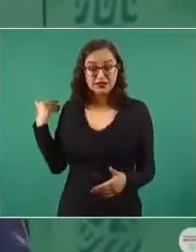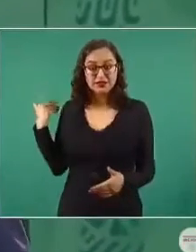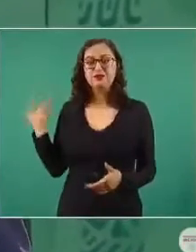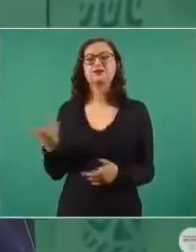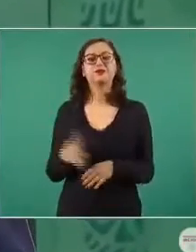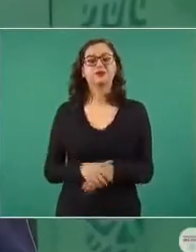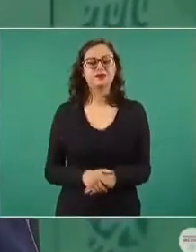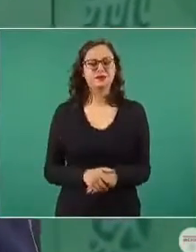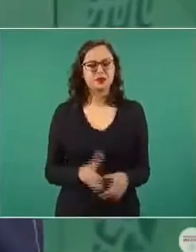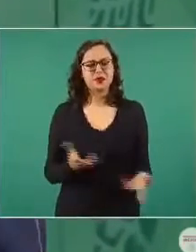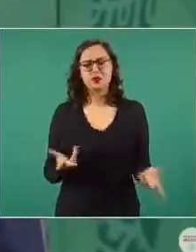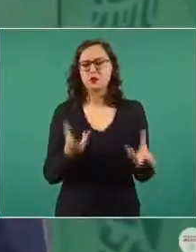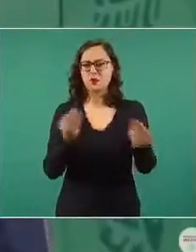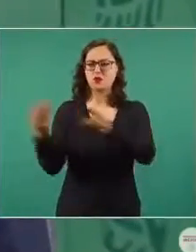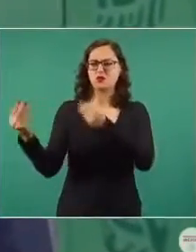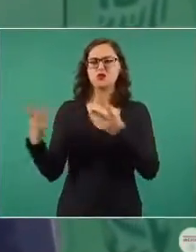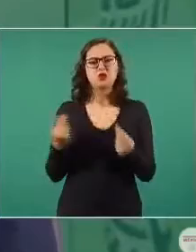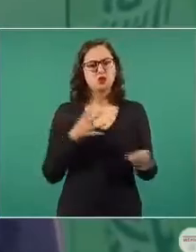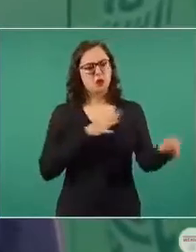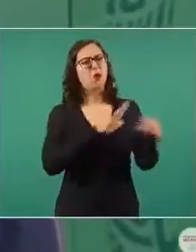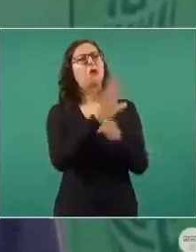muchos, ¿cuál cambio?